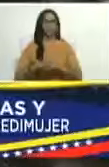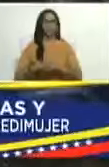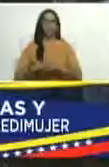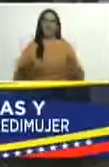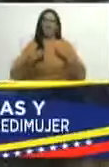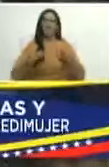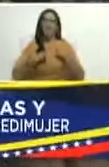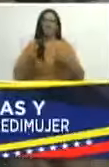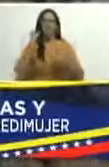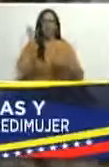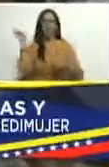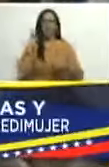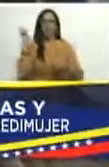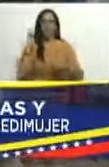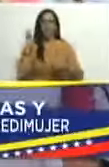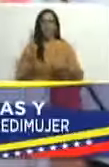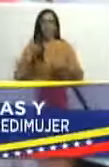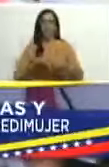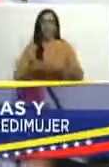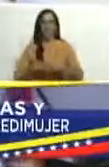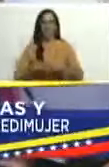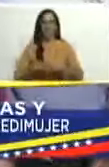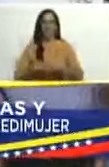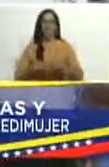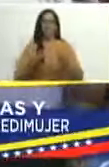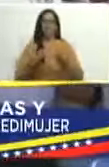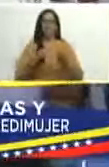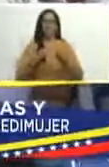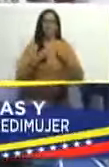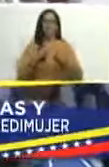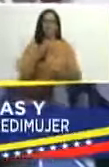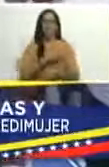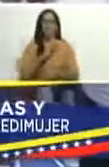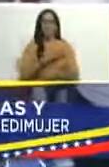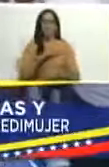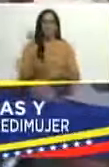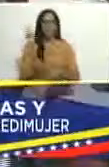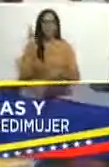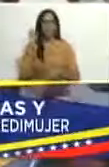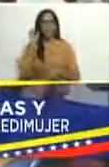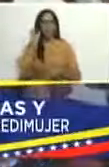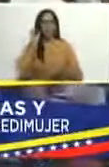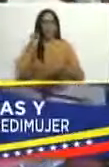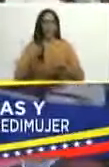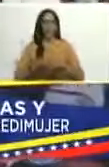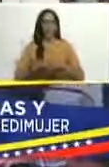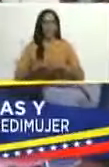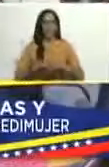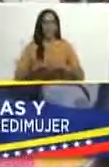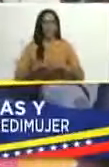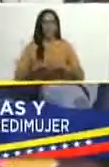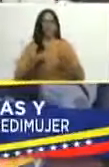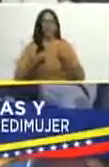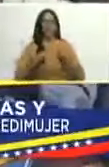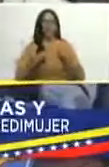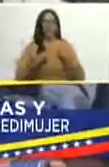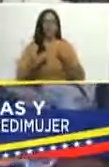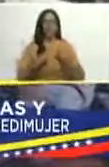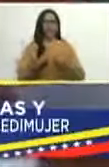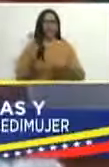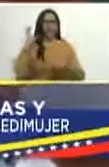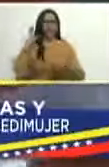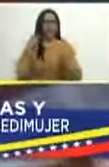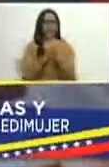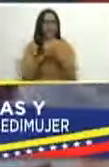¡Que viva la mujer venezolana! ¡Que viva la gran misión Venezuela Mujer! ¡Que viva el estado de